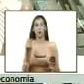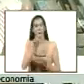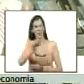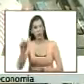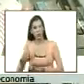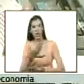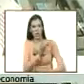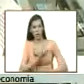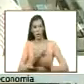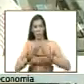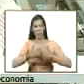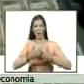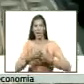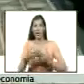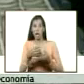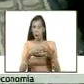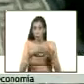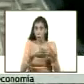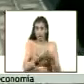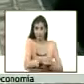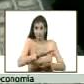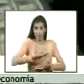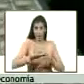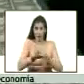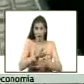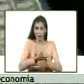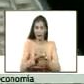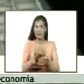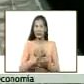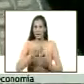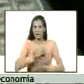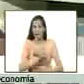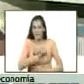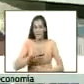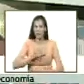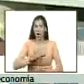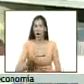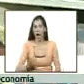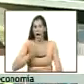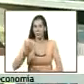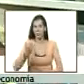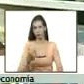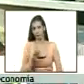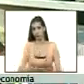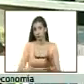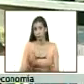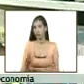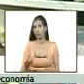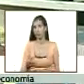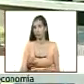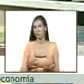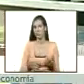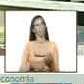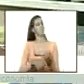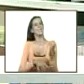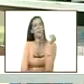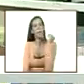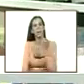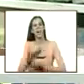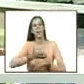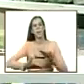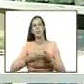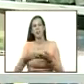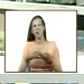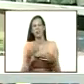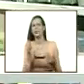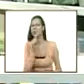han desviado los dólares asignados por el gobierno para su propio beneficio uno de losp ilícitos cambiarios es